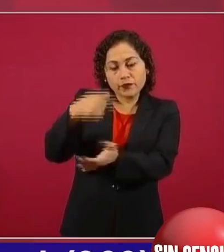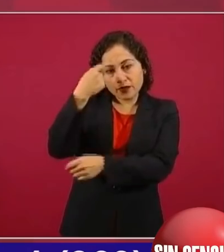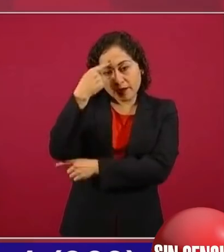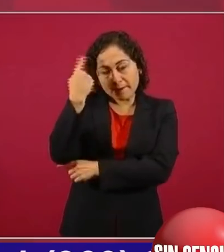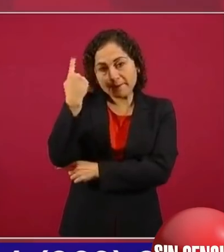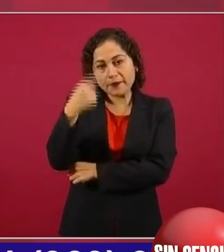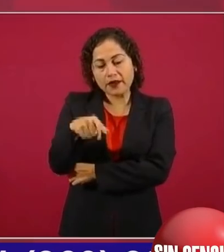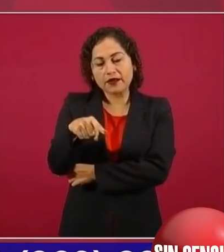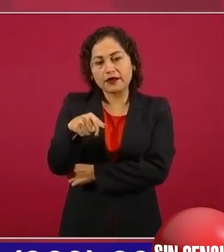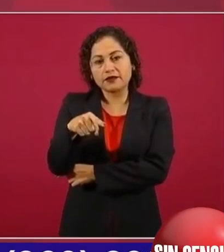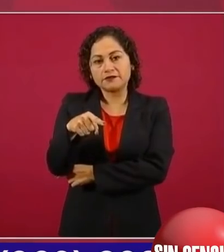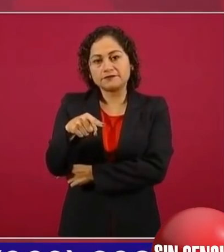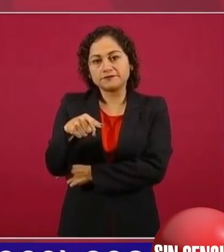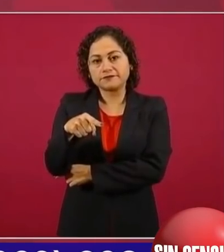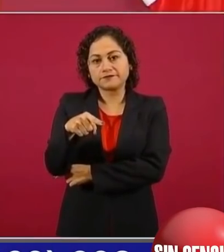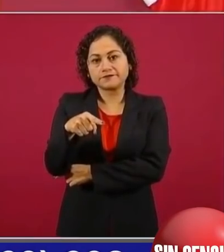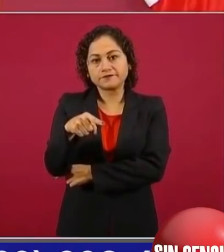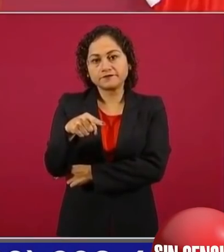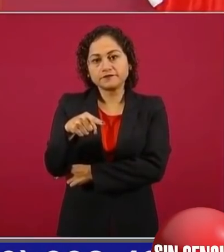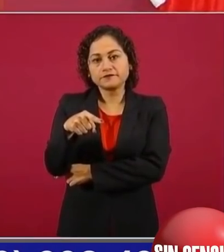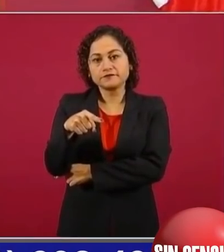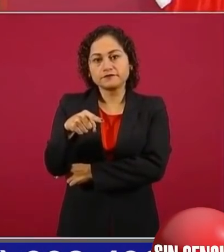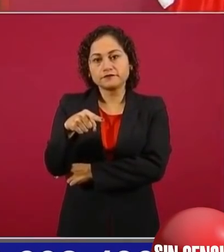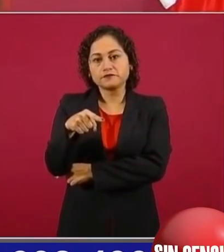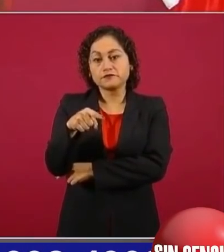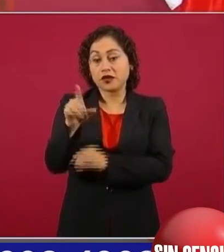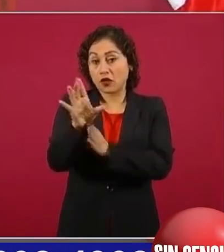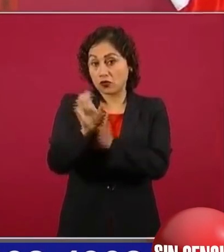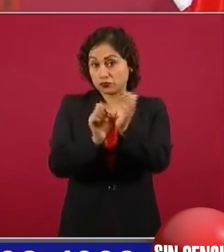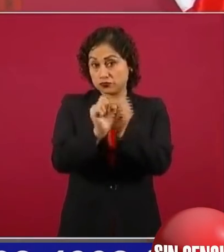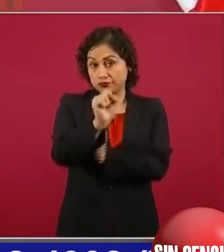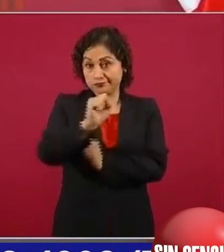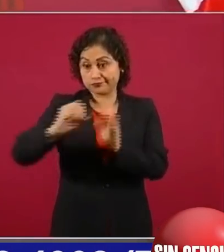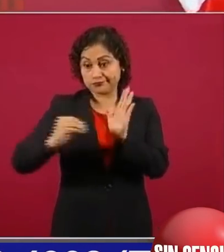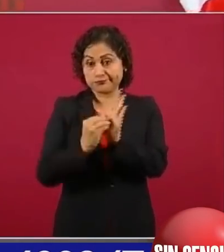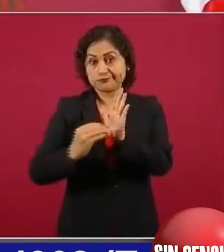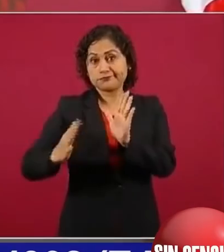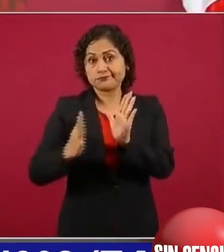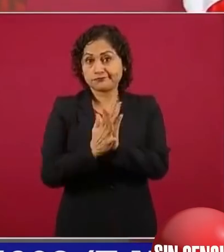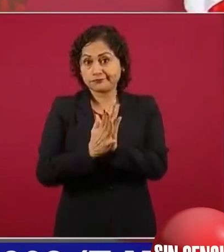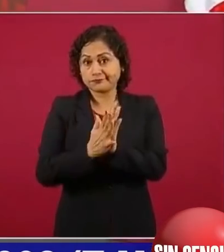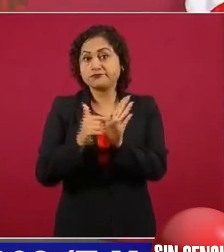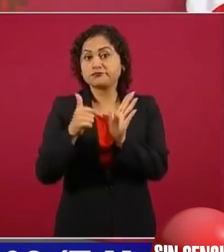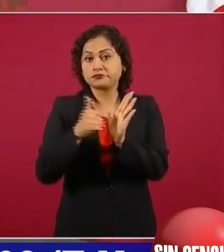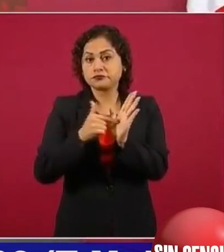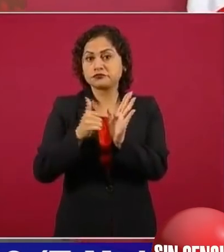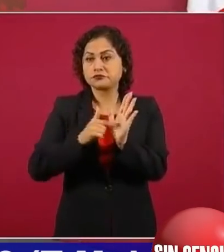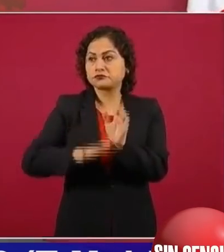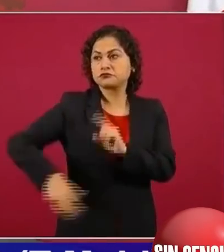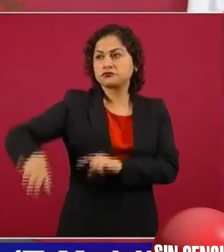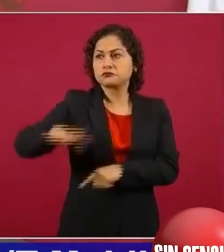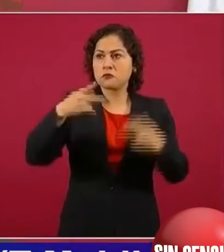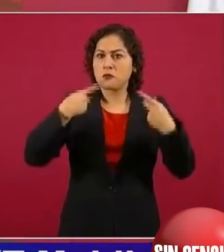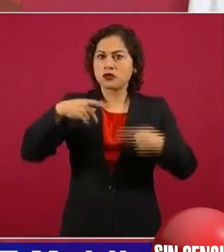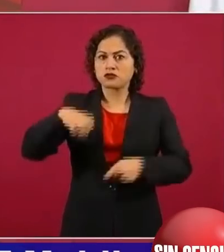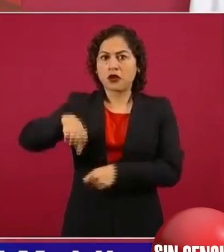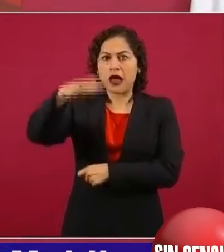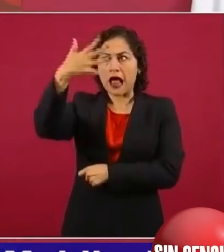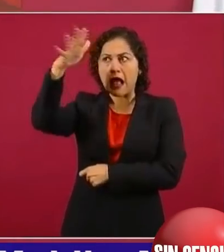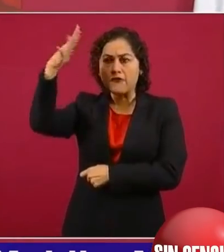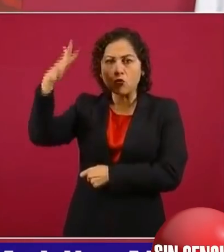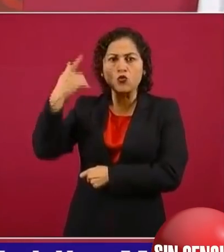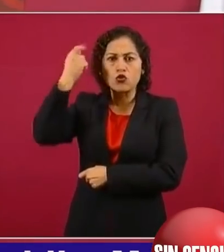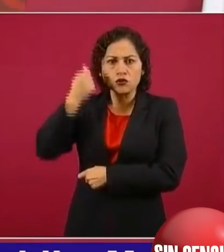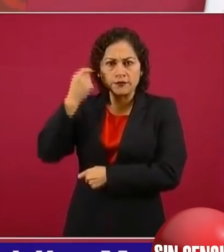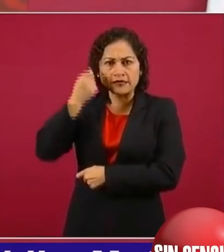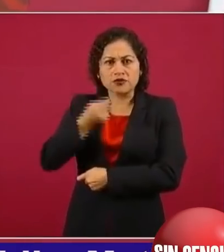en un derecho constitucional la entrega de pensiones a adultos mayores, a niñas,